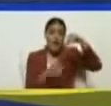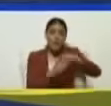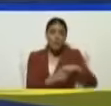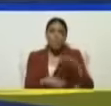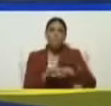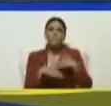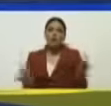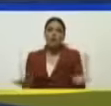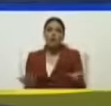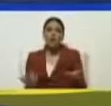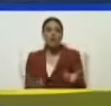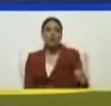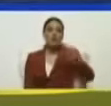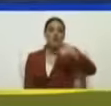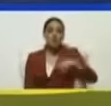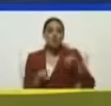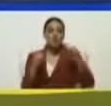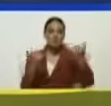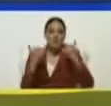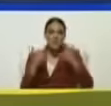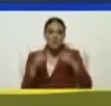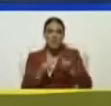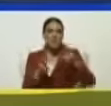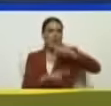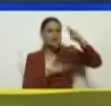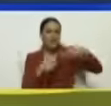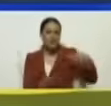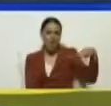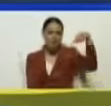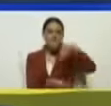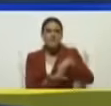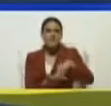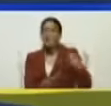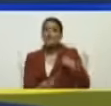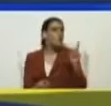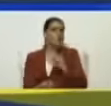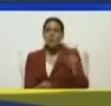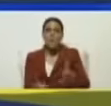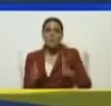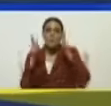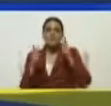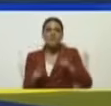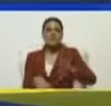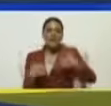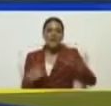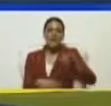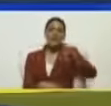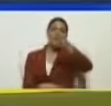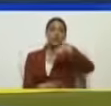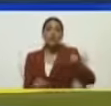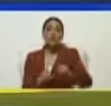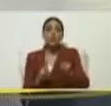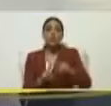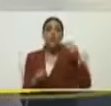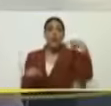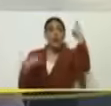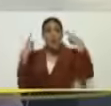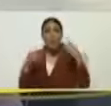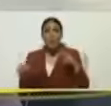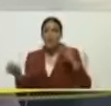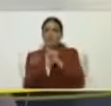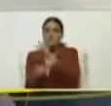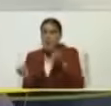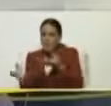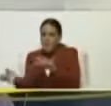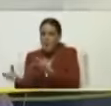porque la revolución se plantó firme y yo no dejé que llevaran al país al caos, a la violencia y a la guerra